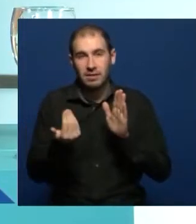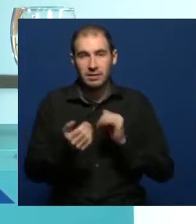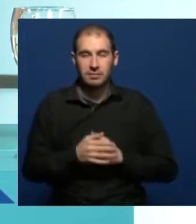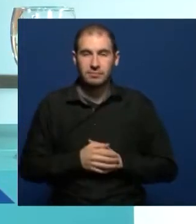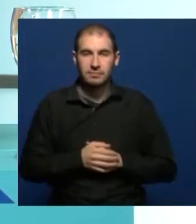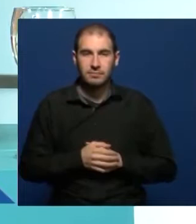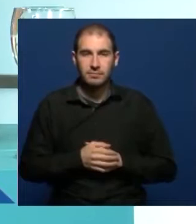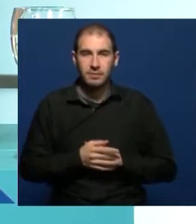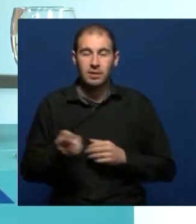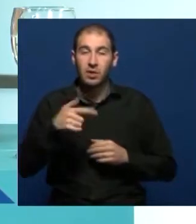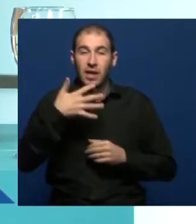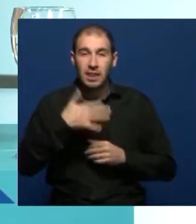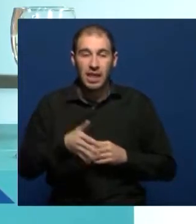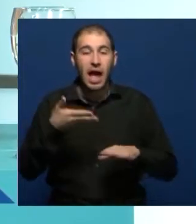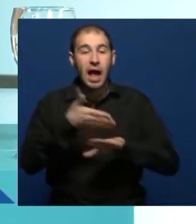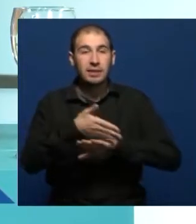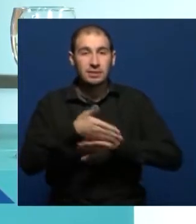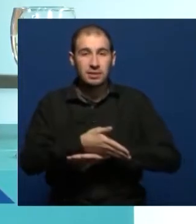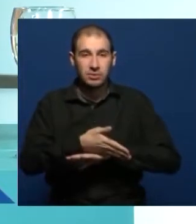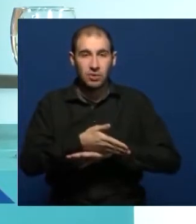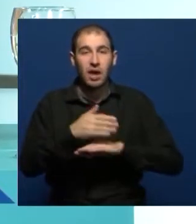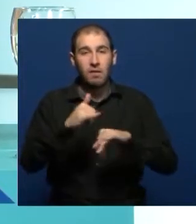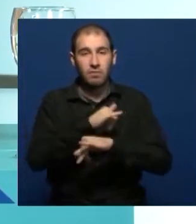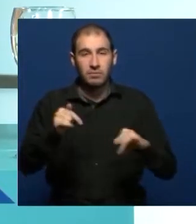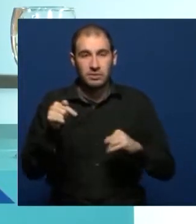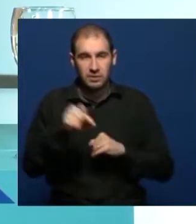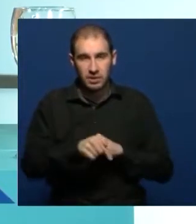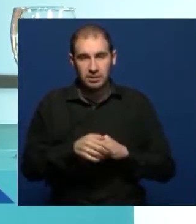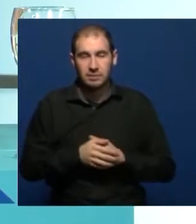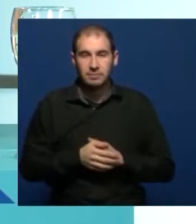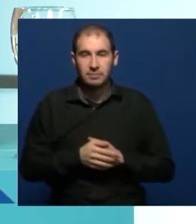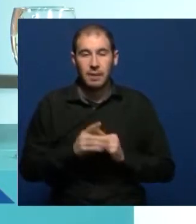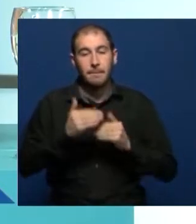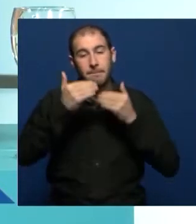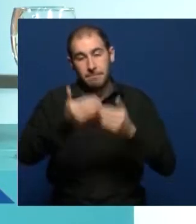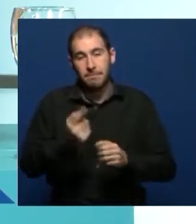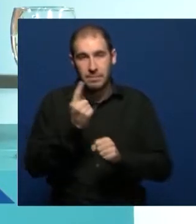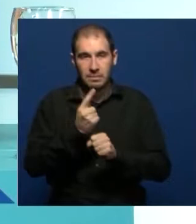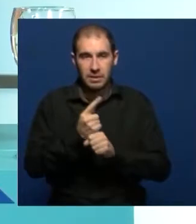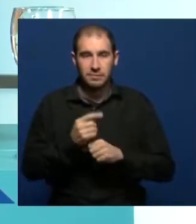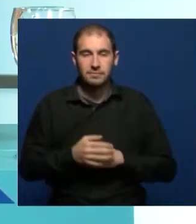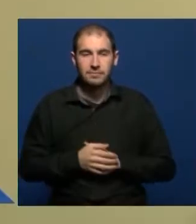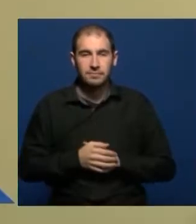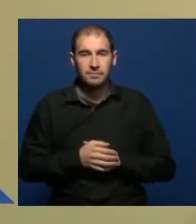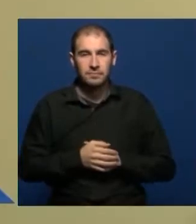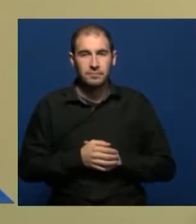pero entendemos que el acceso a esta información es un primer paso en ese camino.